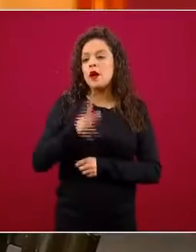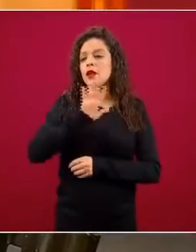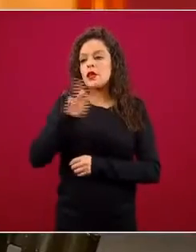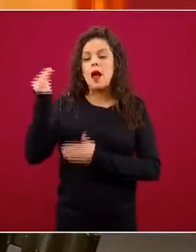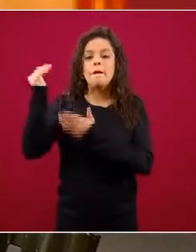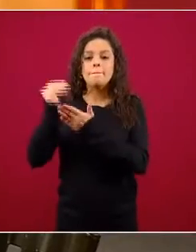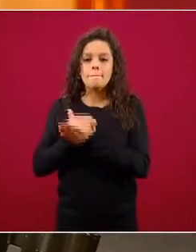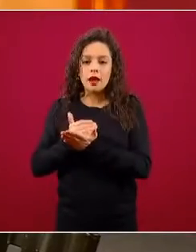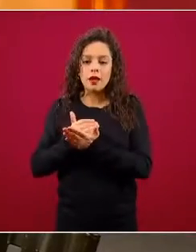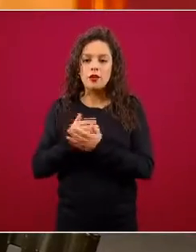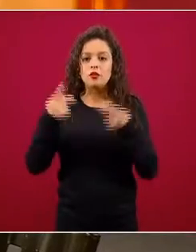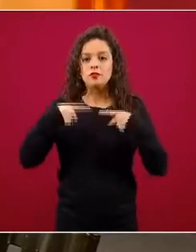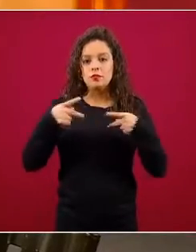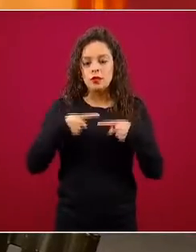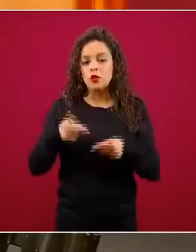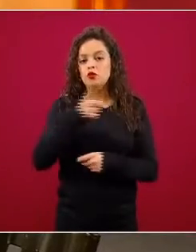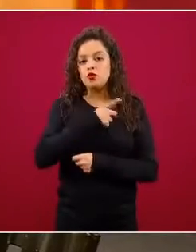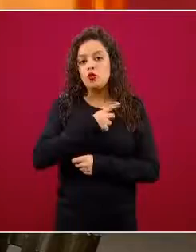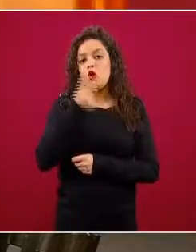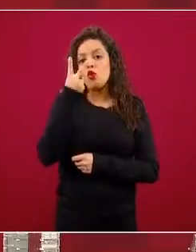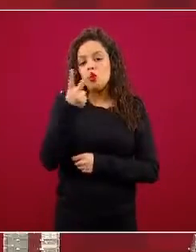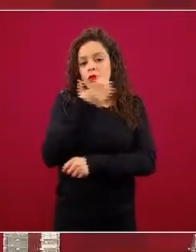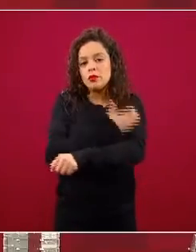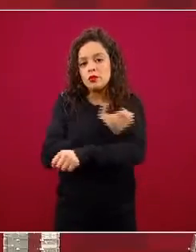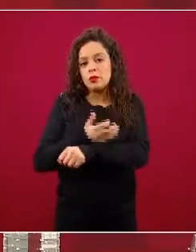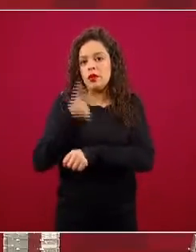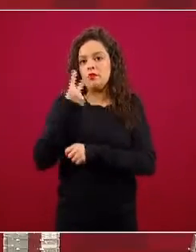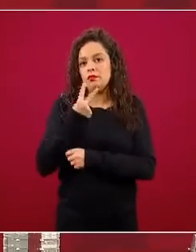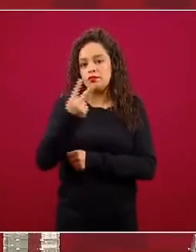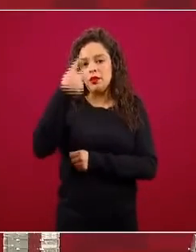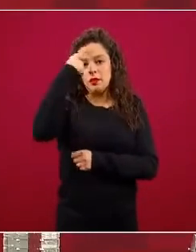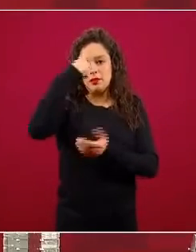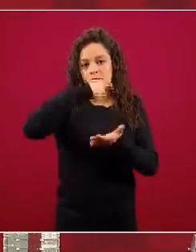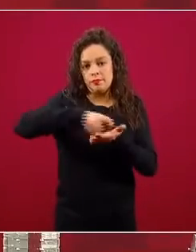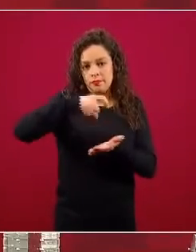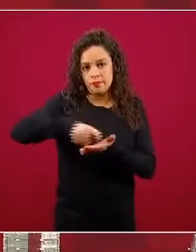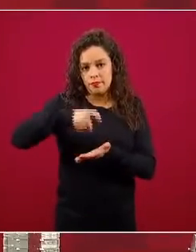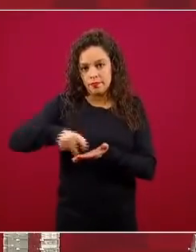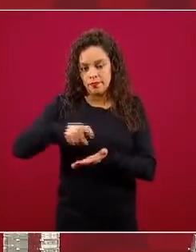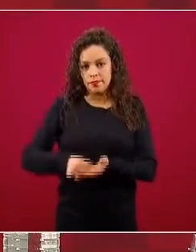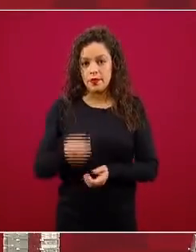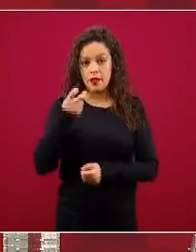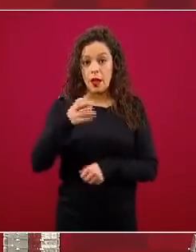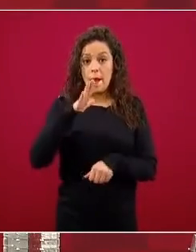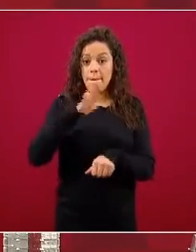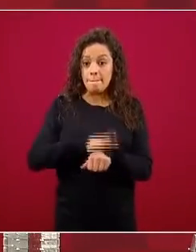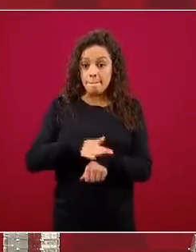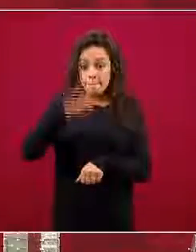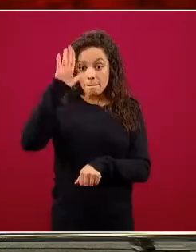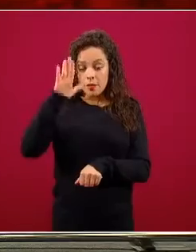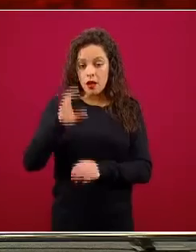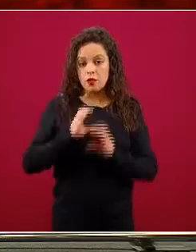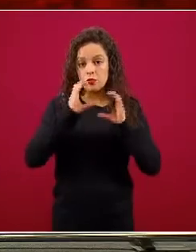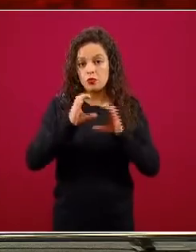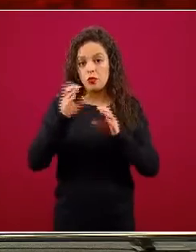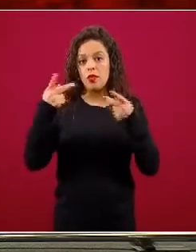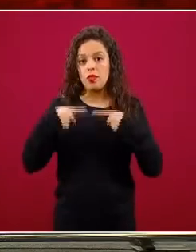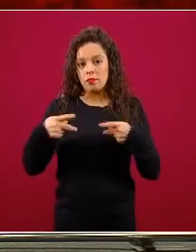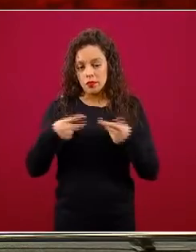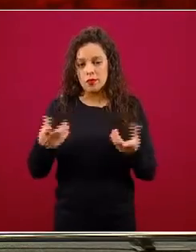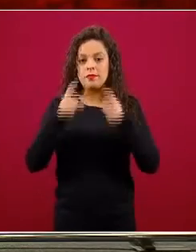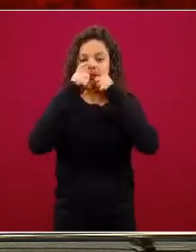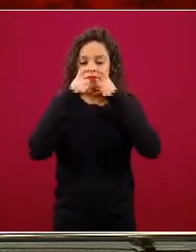mayoreo solamente 2 personas. Y ahí sí se instrumentan medidas de mayor protección a las personas, de cubrebocas,